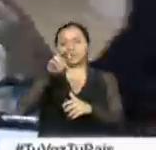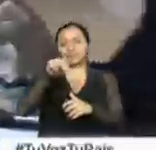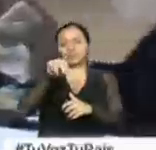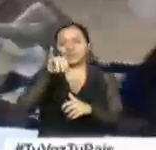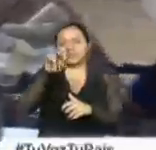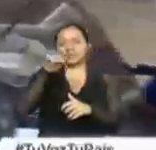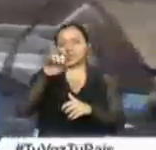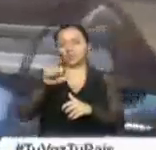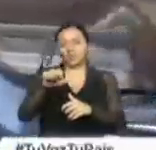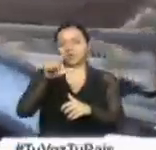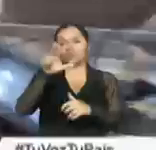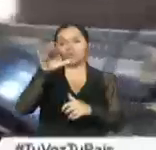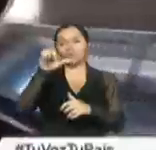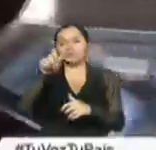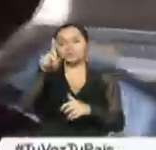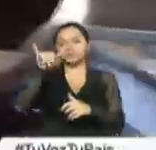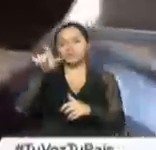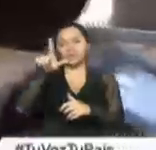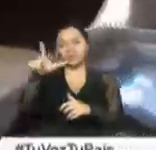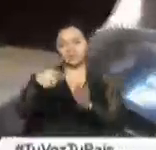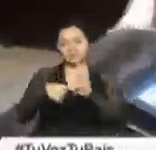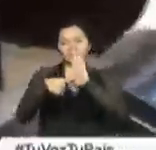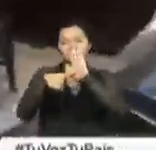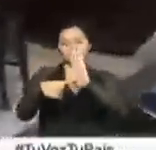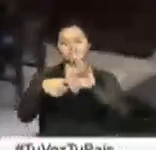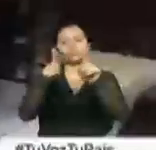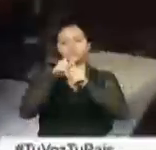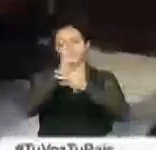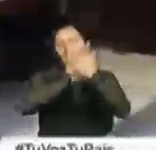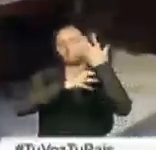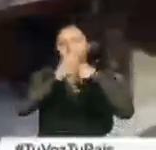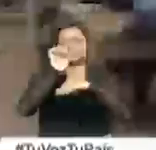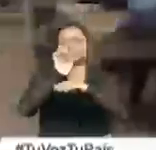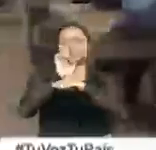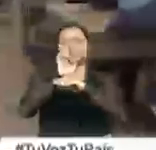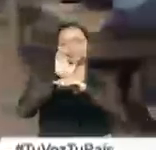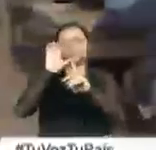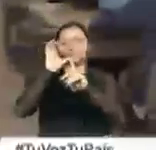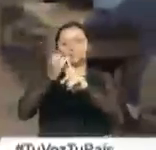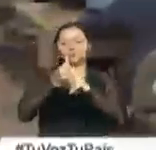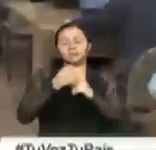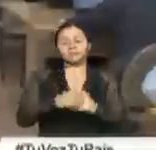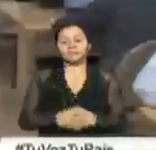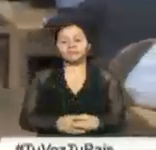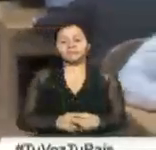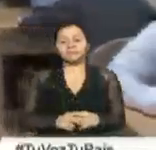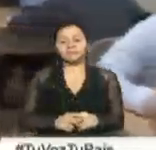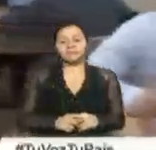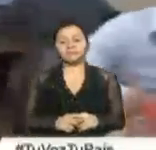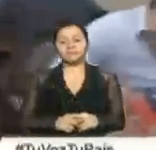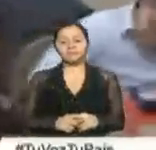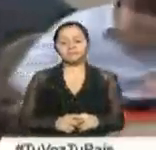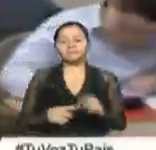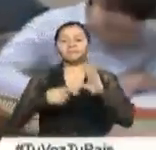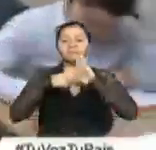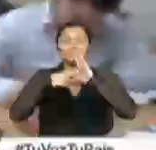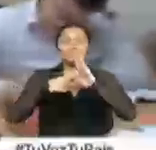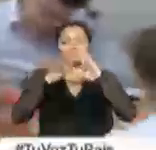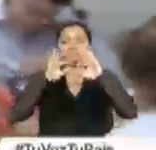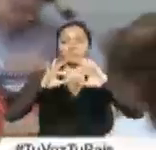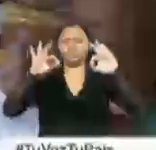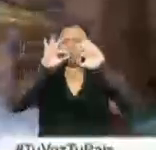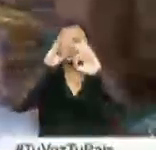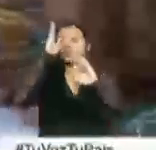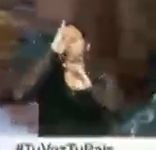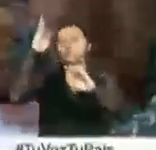Pijal, y contó además con una demostración ritual del artista ecuatoriano Inti Kimbo. Se destaca que la Biblioteca